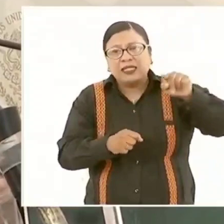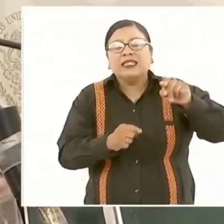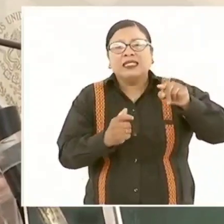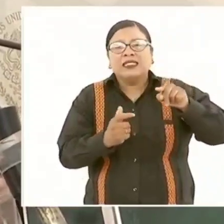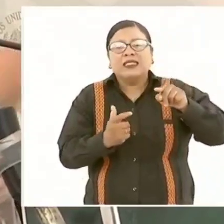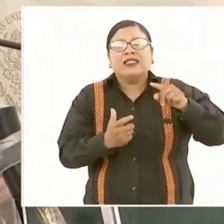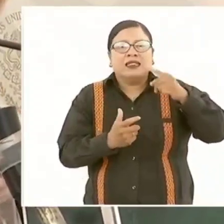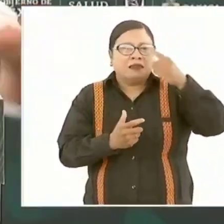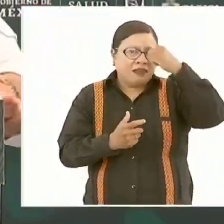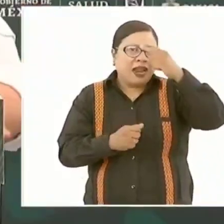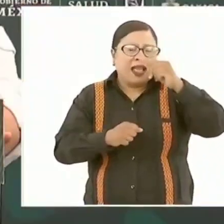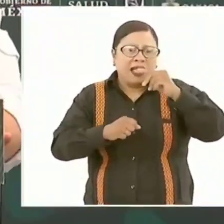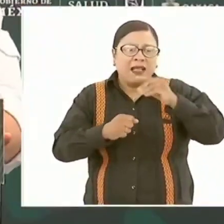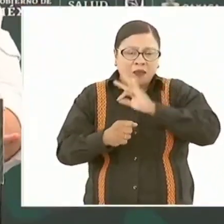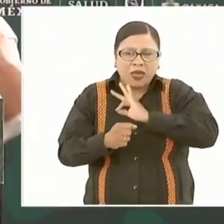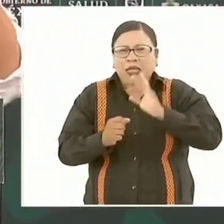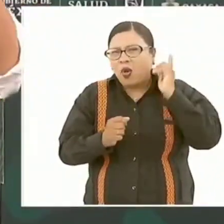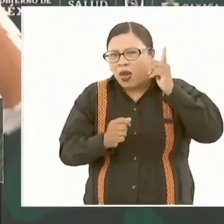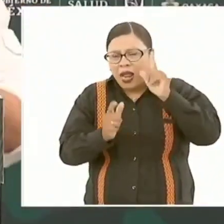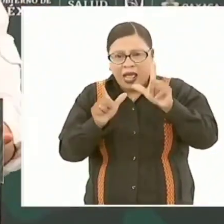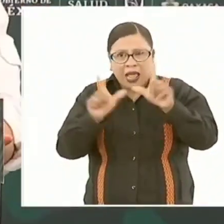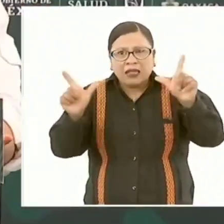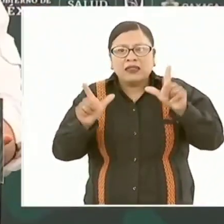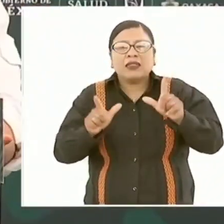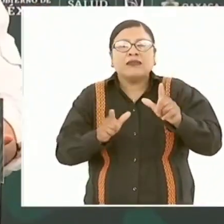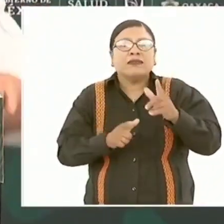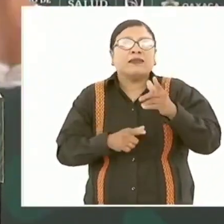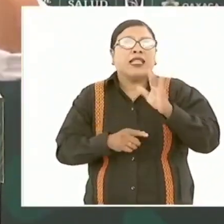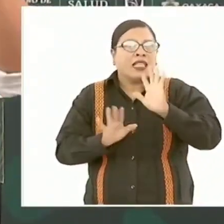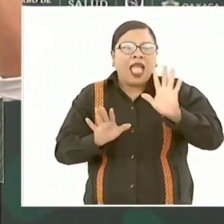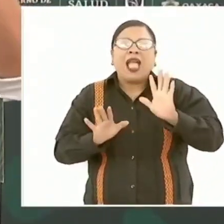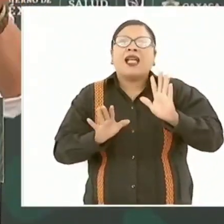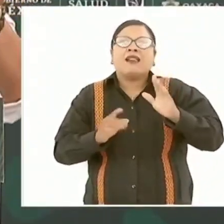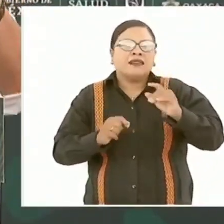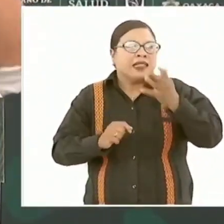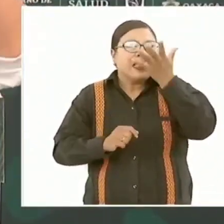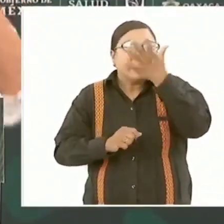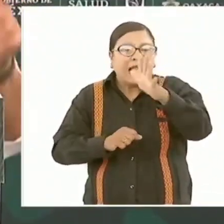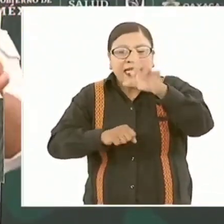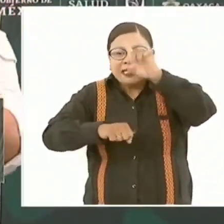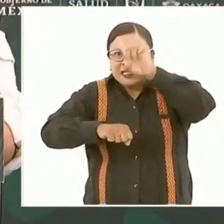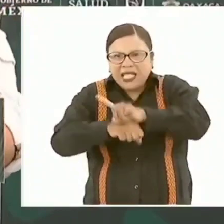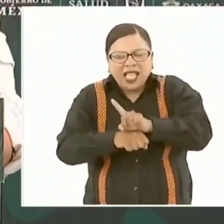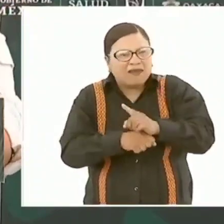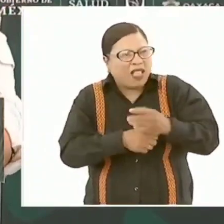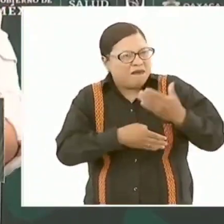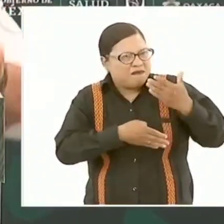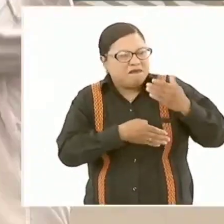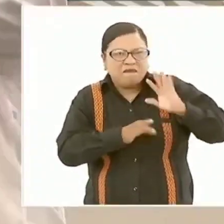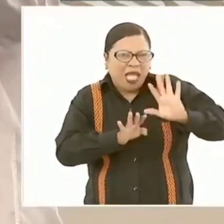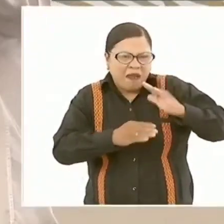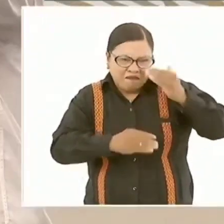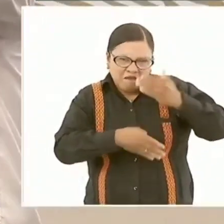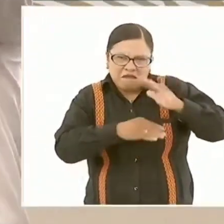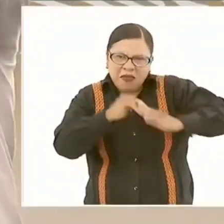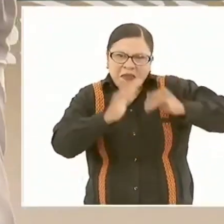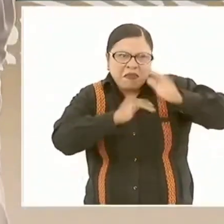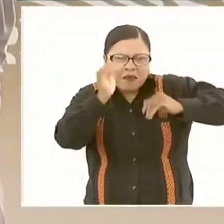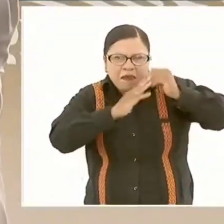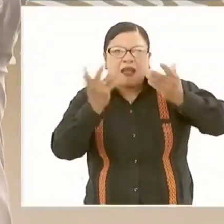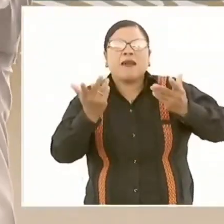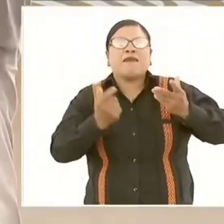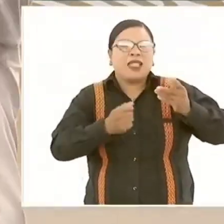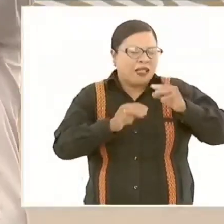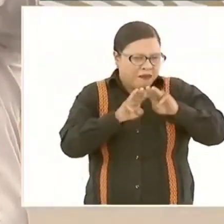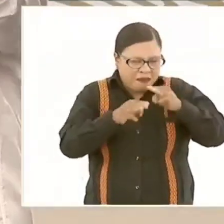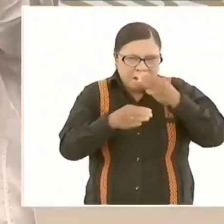estaban dando para IMSS Bienestar estuviera listo. Y en 10 días los equipamos y en 10 días lo echamos a andar. Y hoy es un hospital en